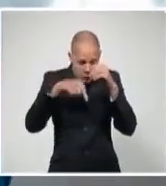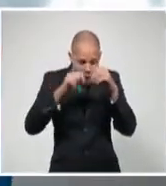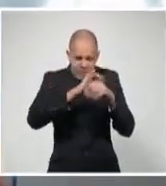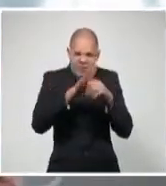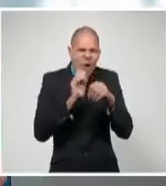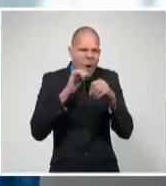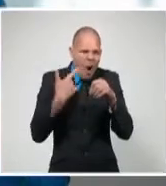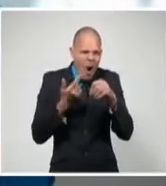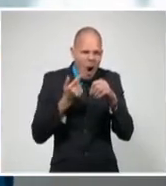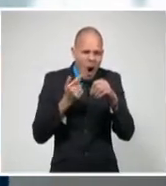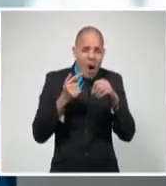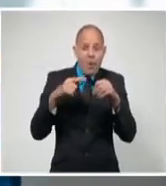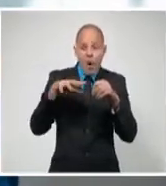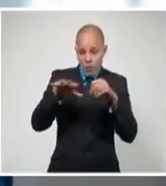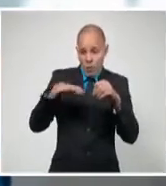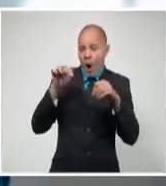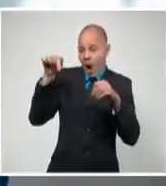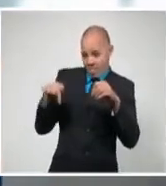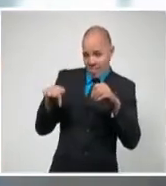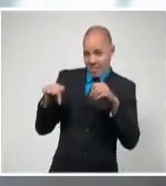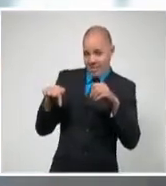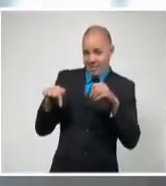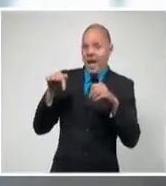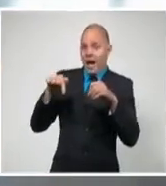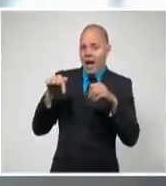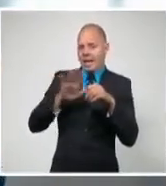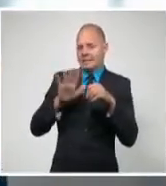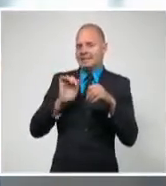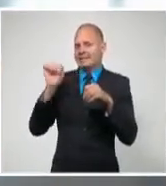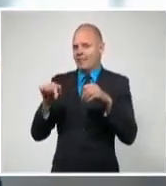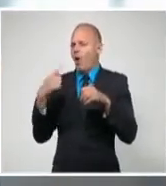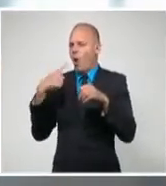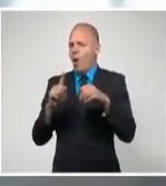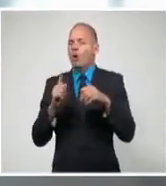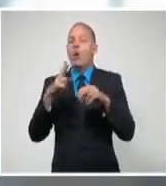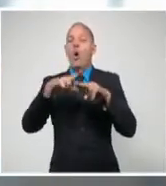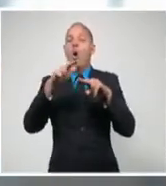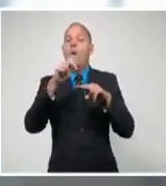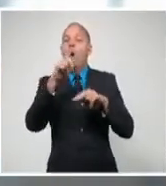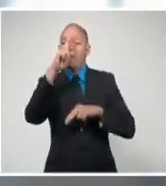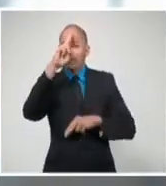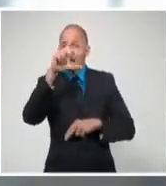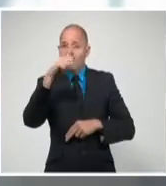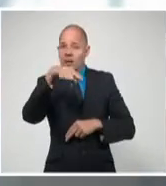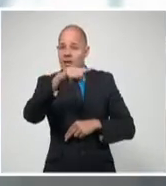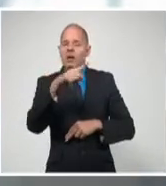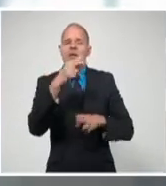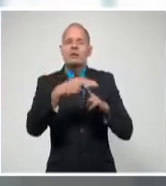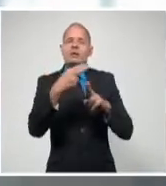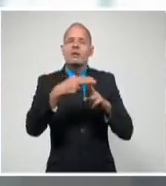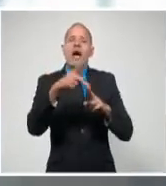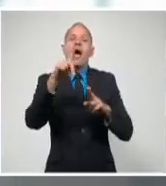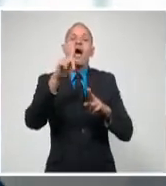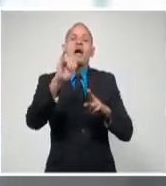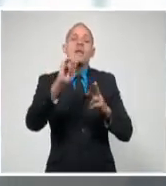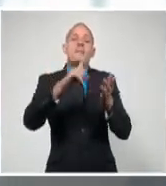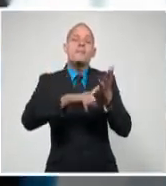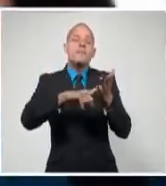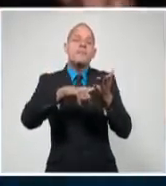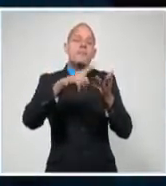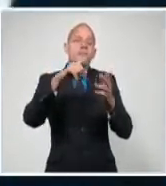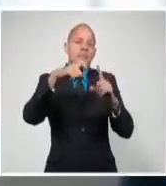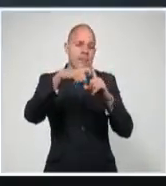Avanzados. Especialistas de este lugar y del Instituto Pedro Curie comprobaron de qué manera el agente infeccioso ataca la